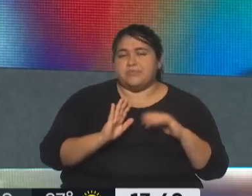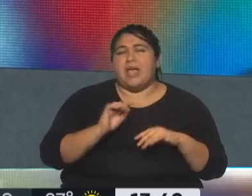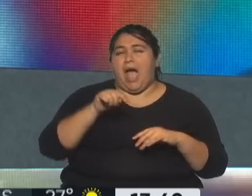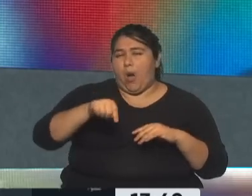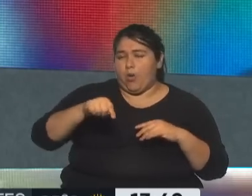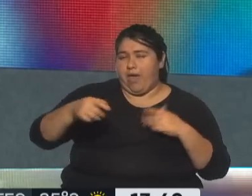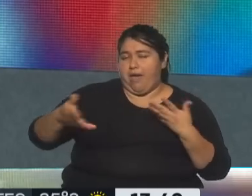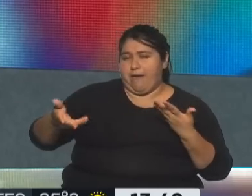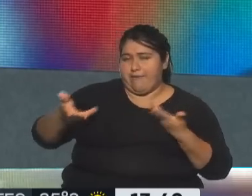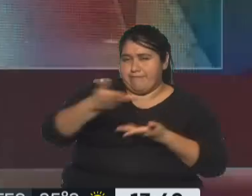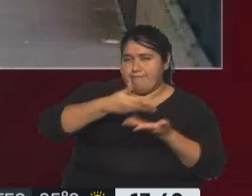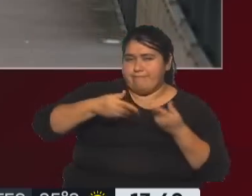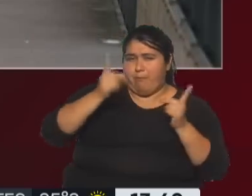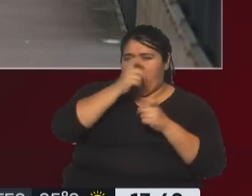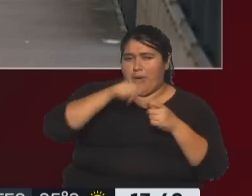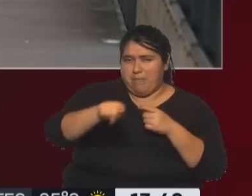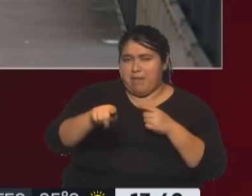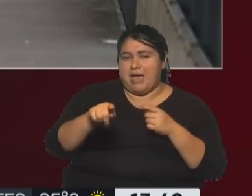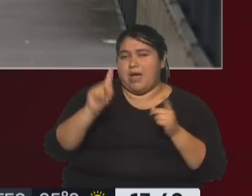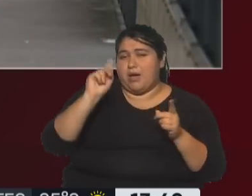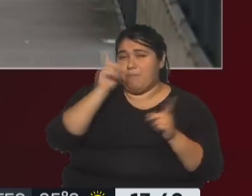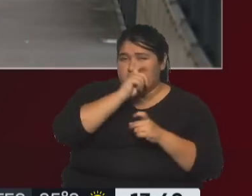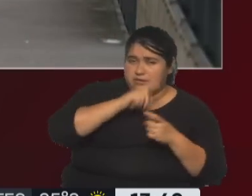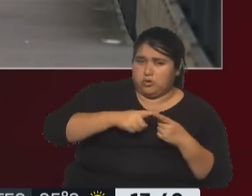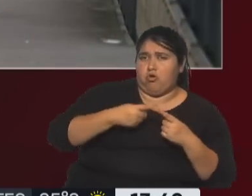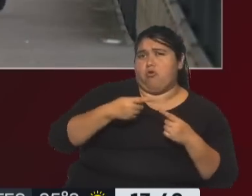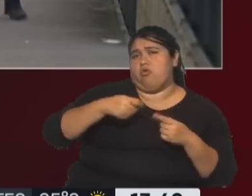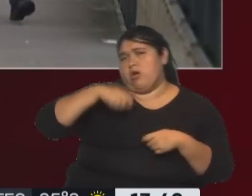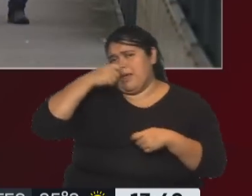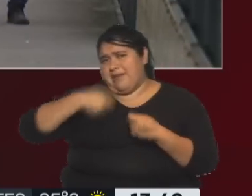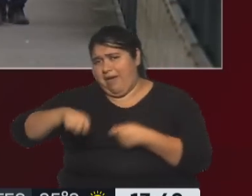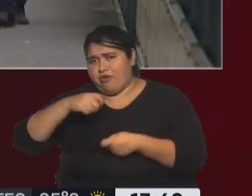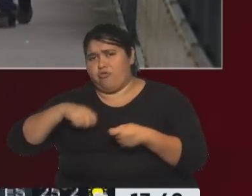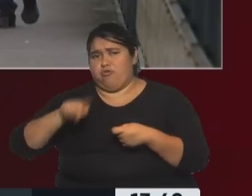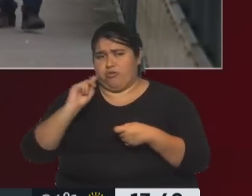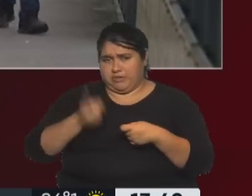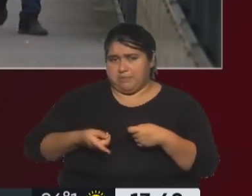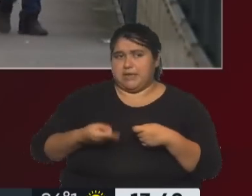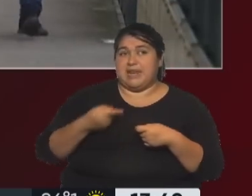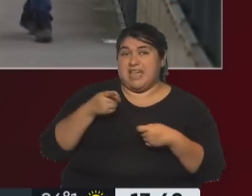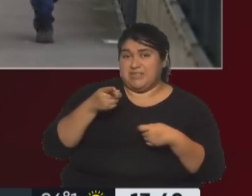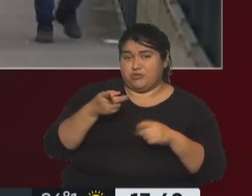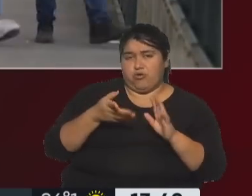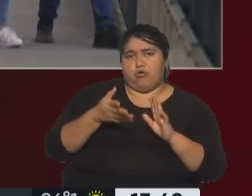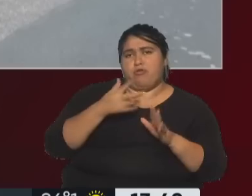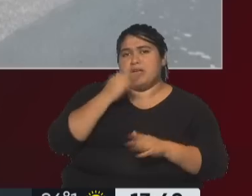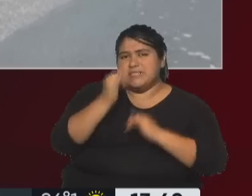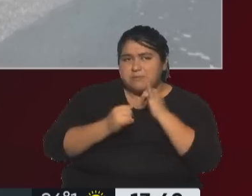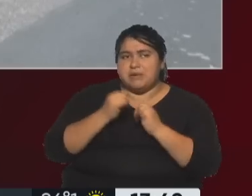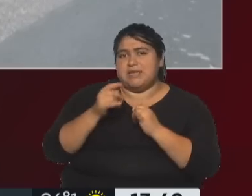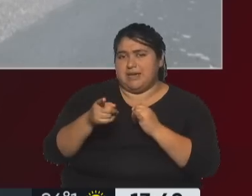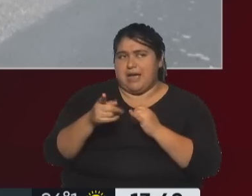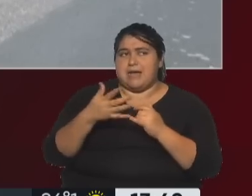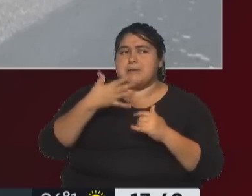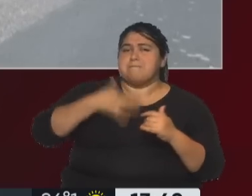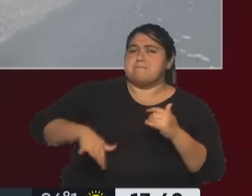entramado, digamos, entre poder político y narcotráfico y cómo también eso en buena parte explica la modificación del tipo